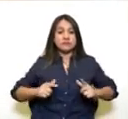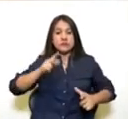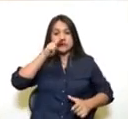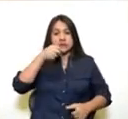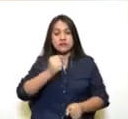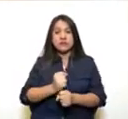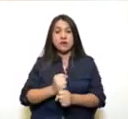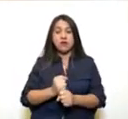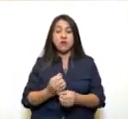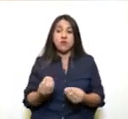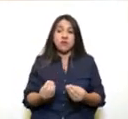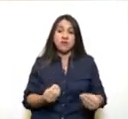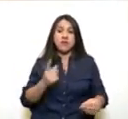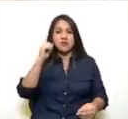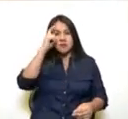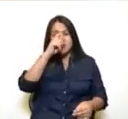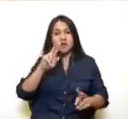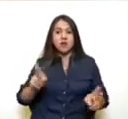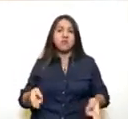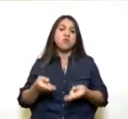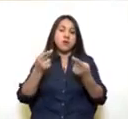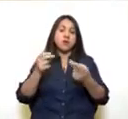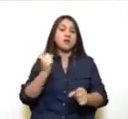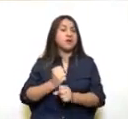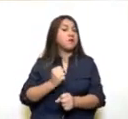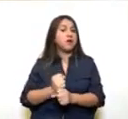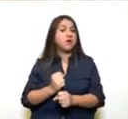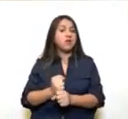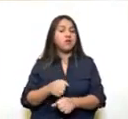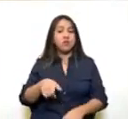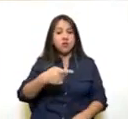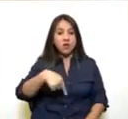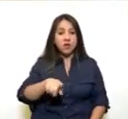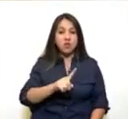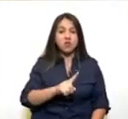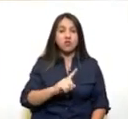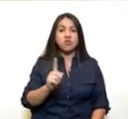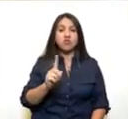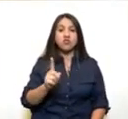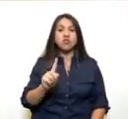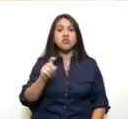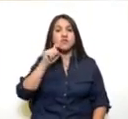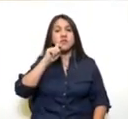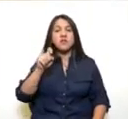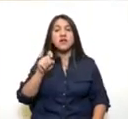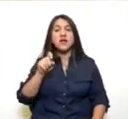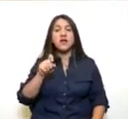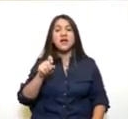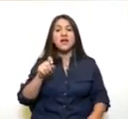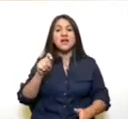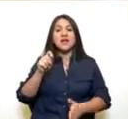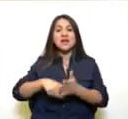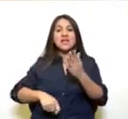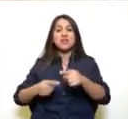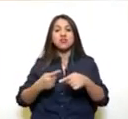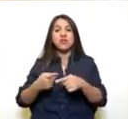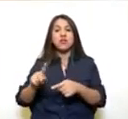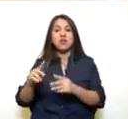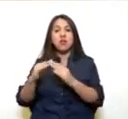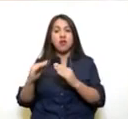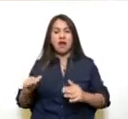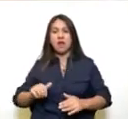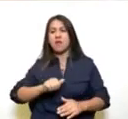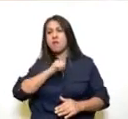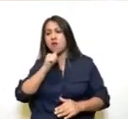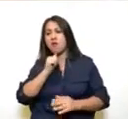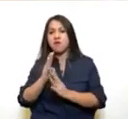no la recupere recupere ellos no no son para el registro social de hogares nunca han estado haciendo